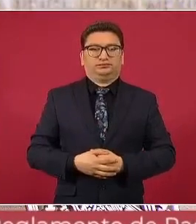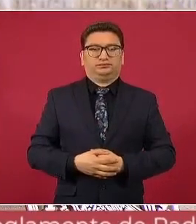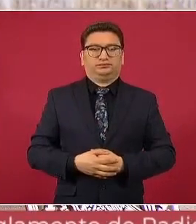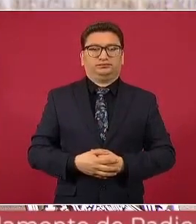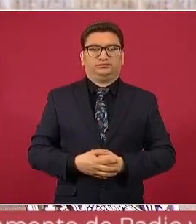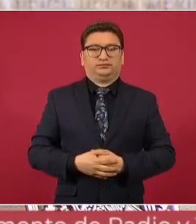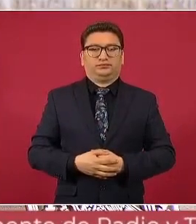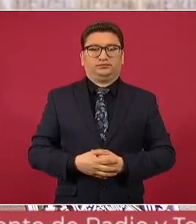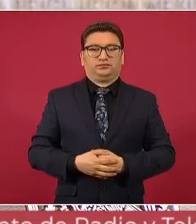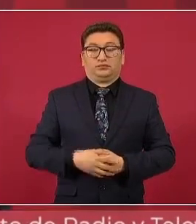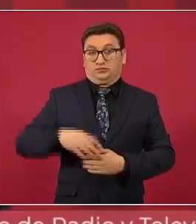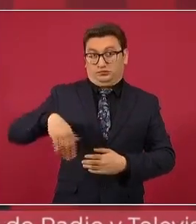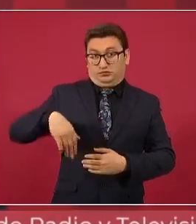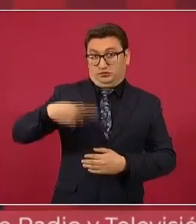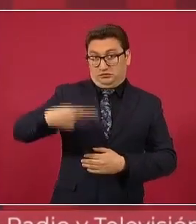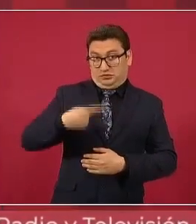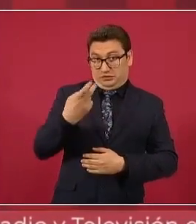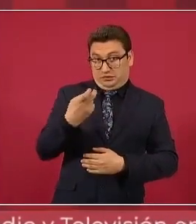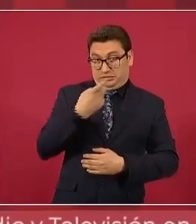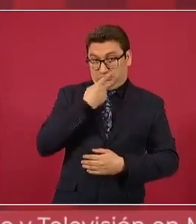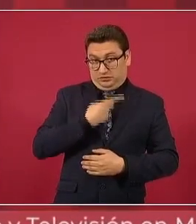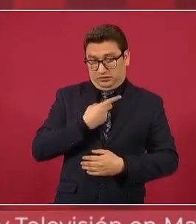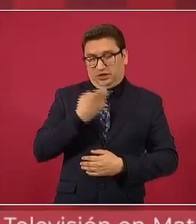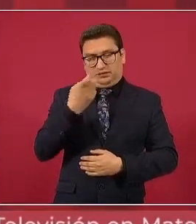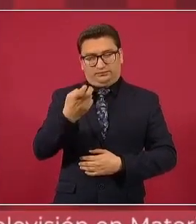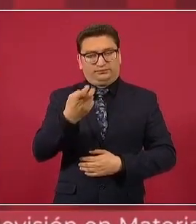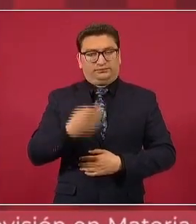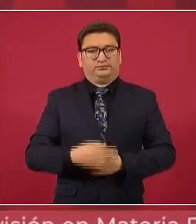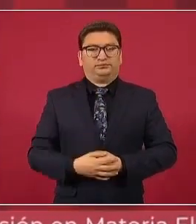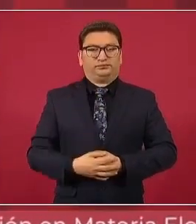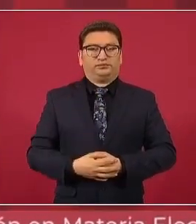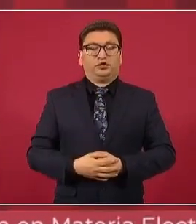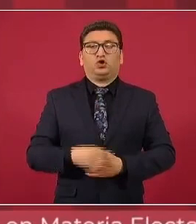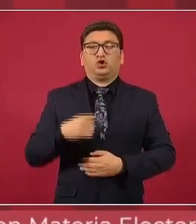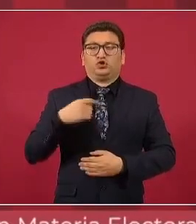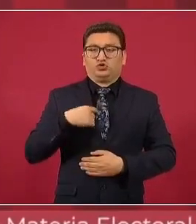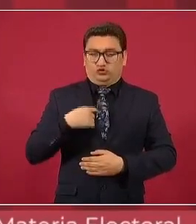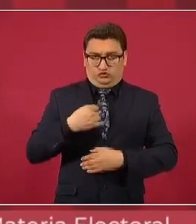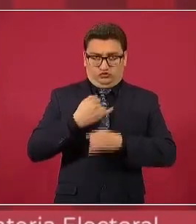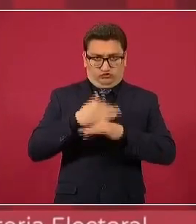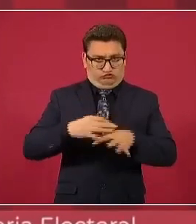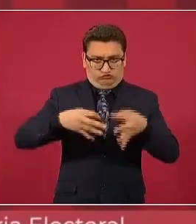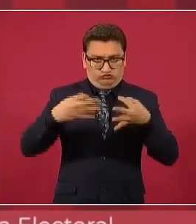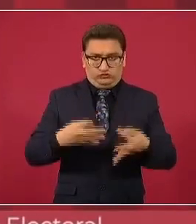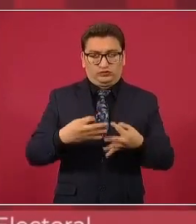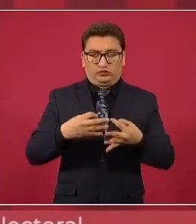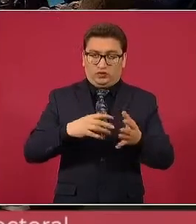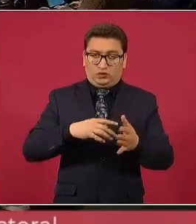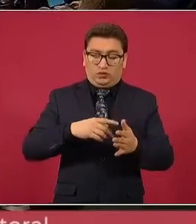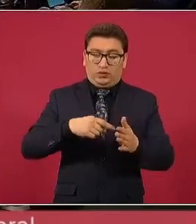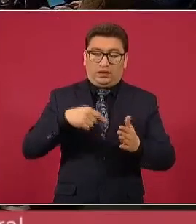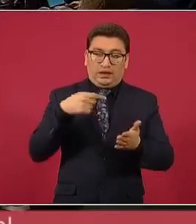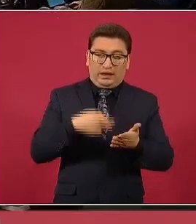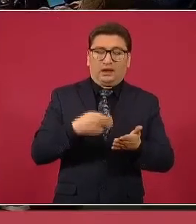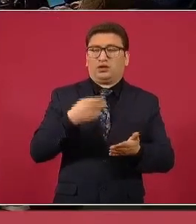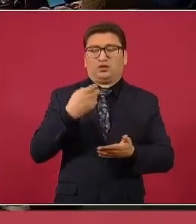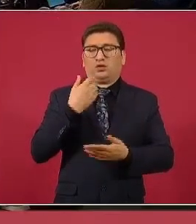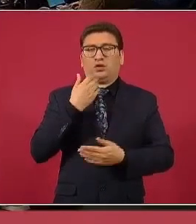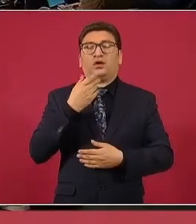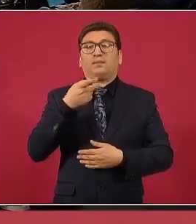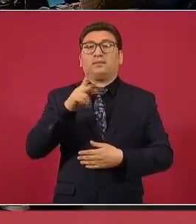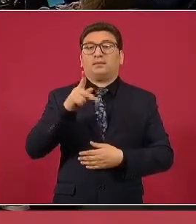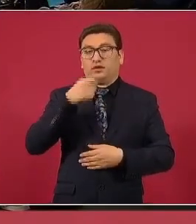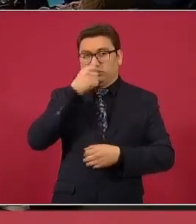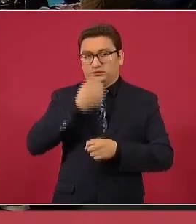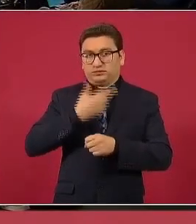que según me estás informando, no tengo el dato específico, va a estar a cargo de